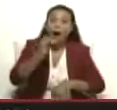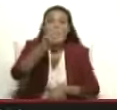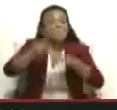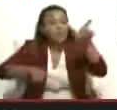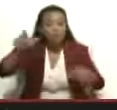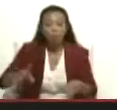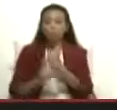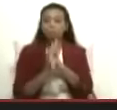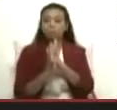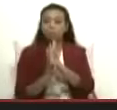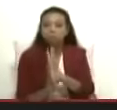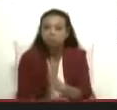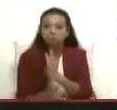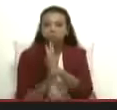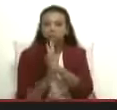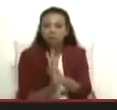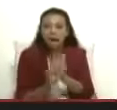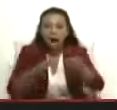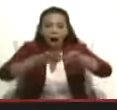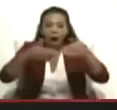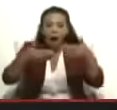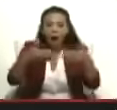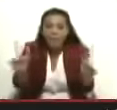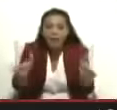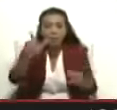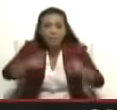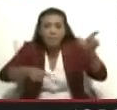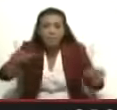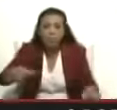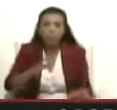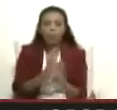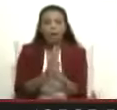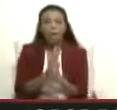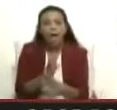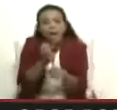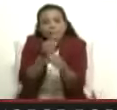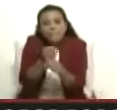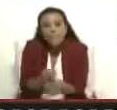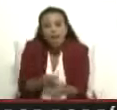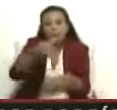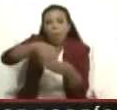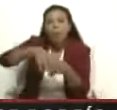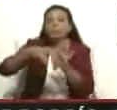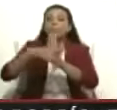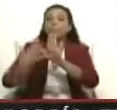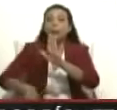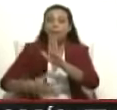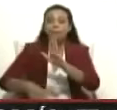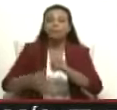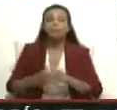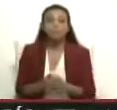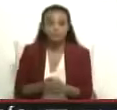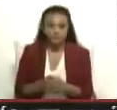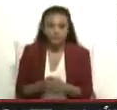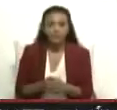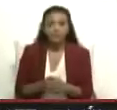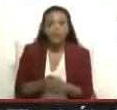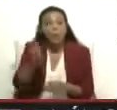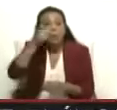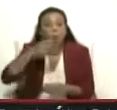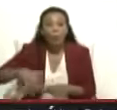encuentran mesas donde los venezolanos están ejerciendo su voto.